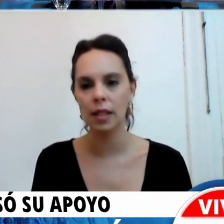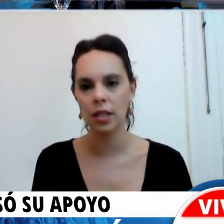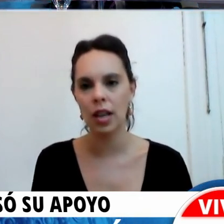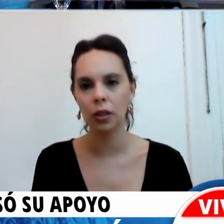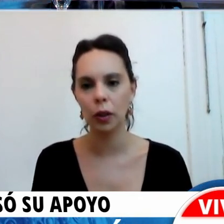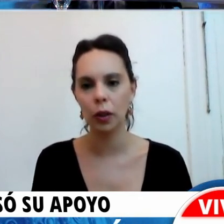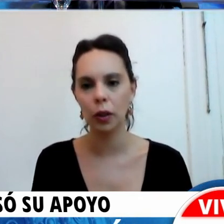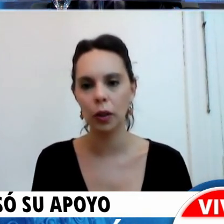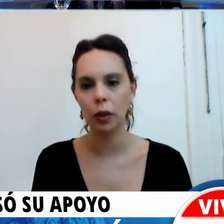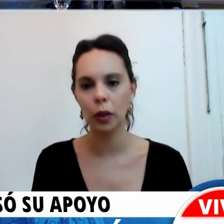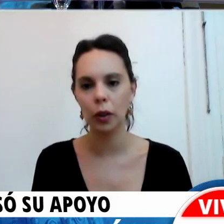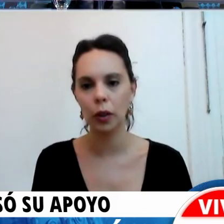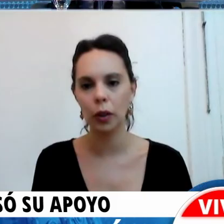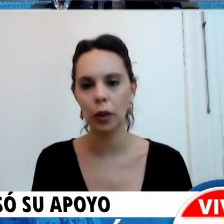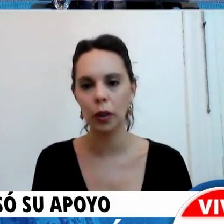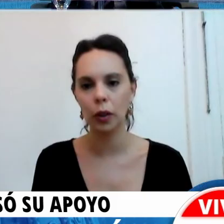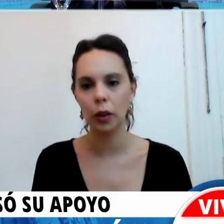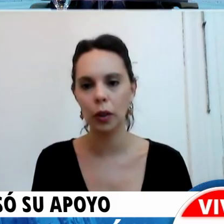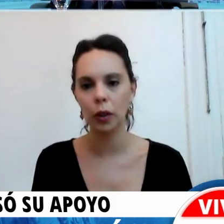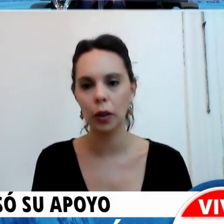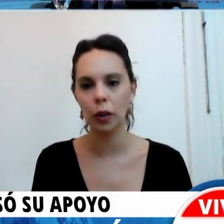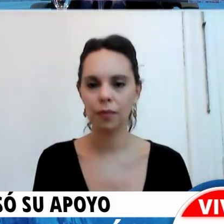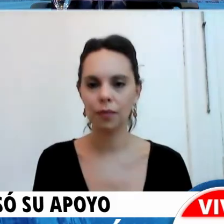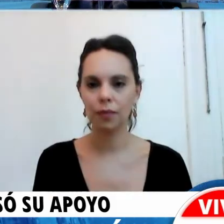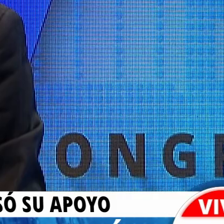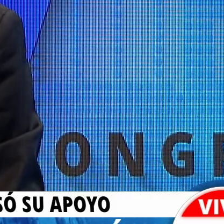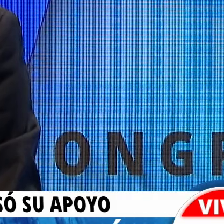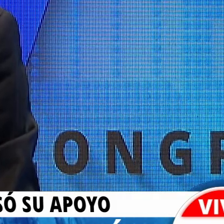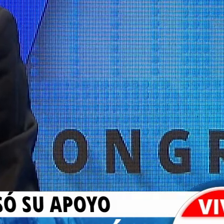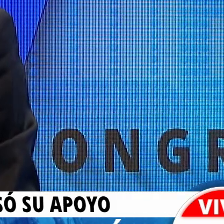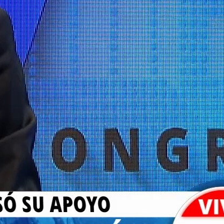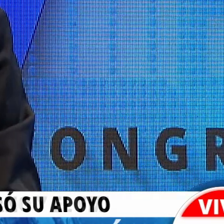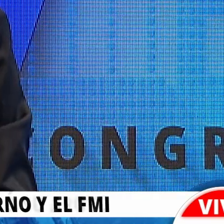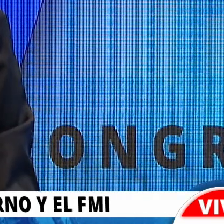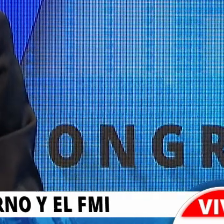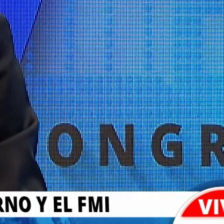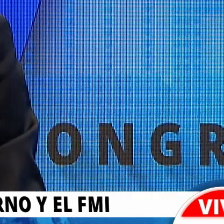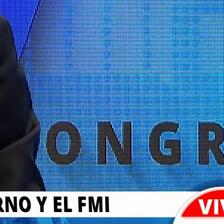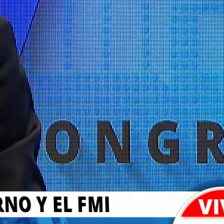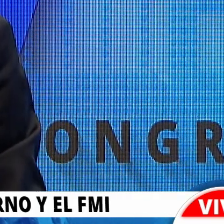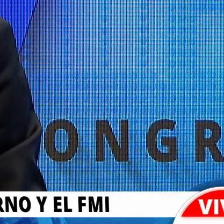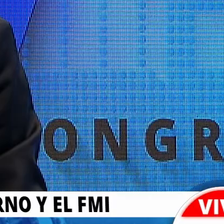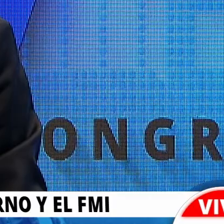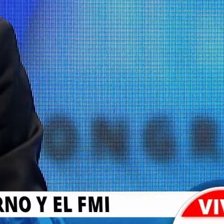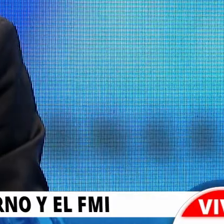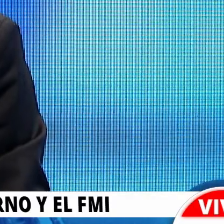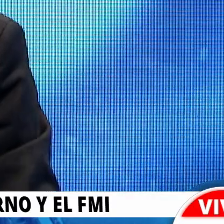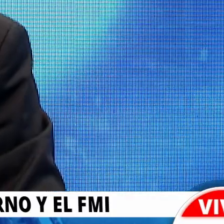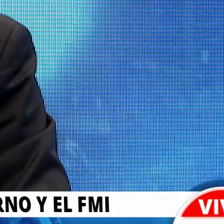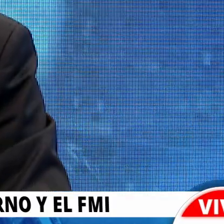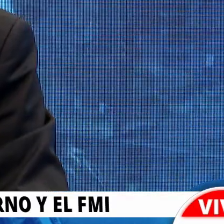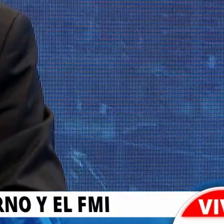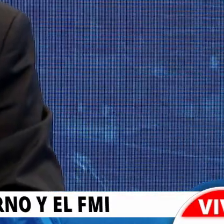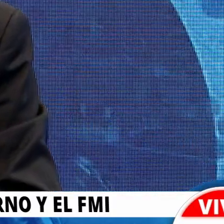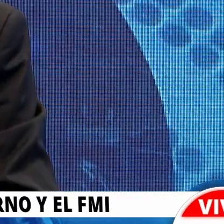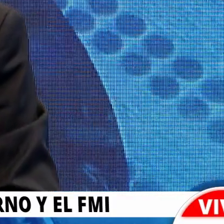que se estaba sellando, ¿no? Ahí está, Gabriela Vulcano, y ahora el turno del señor Martín Bravo con el núcleo, con lo más importante